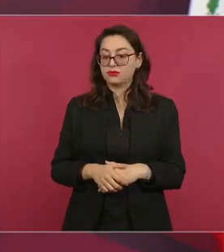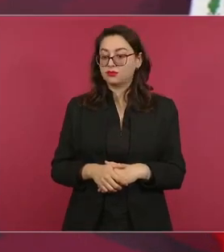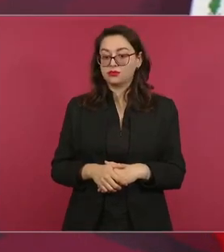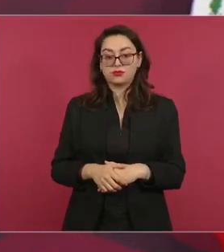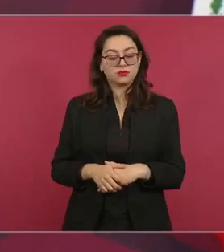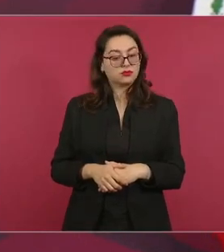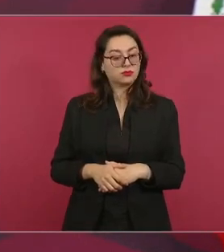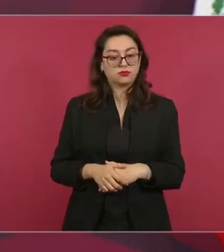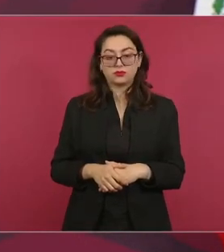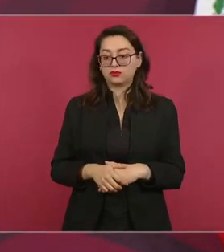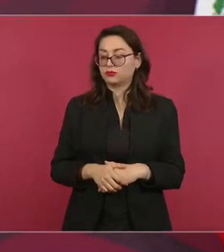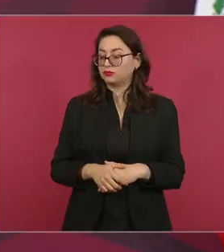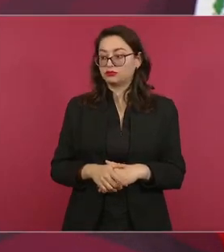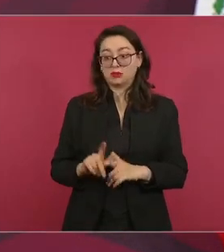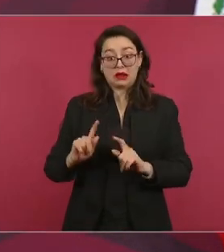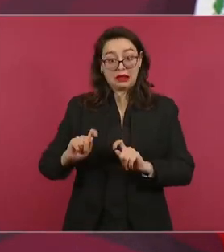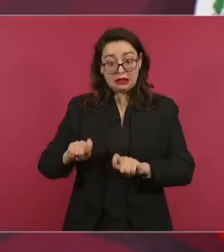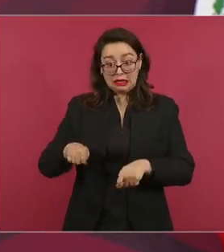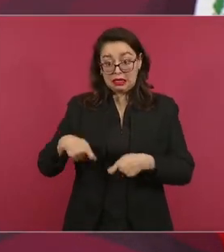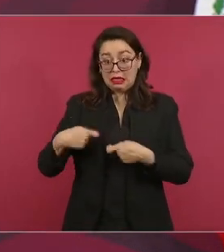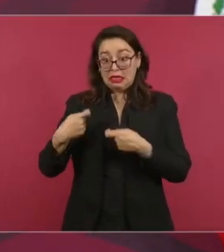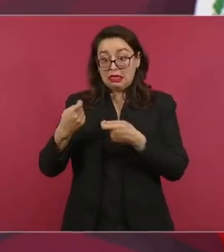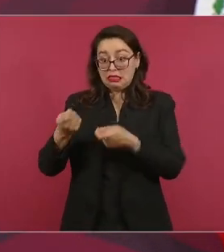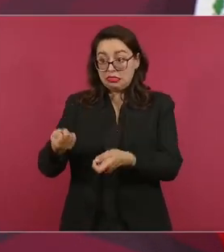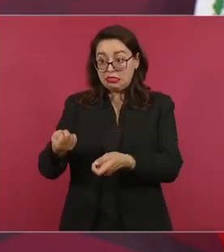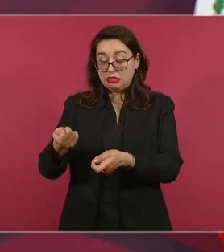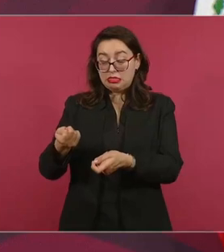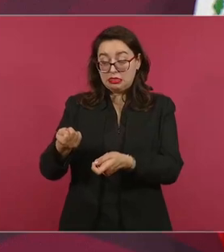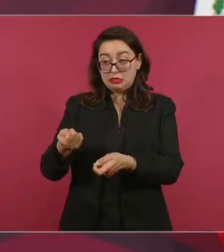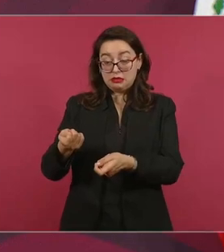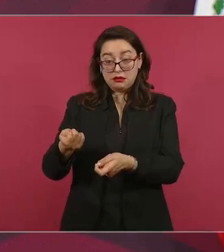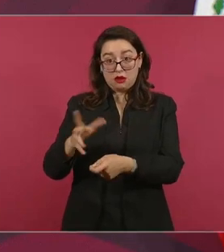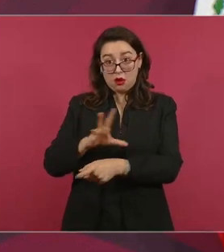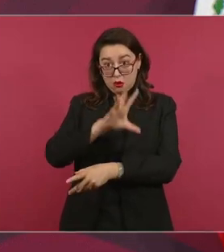comercio, el dejar hacer, el dejar pasar.